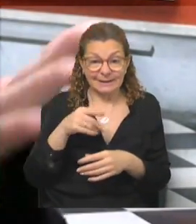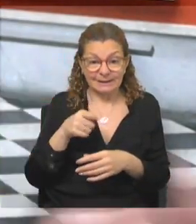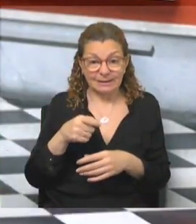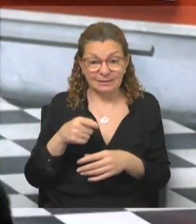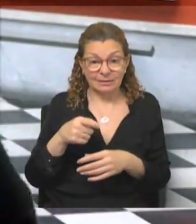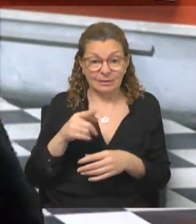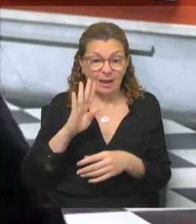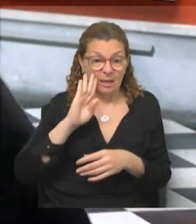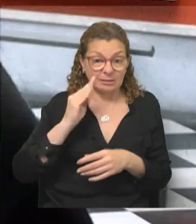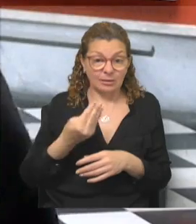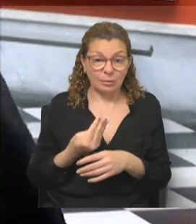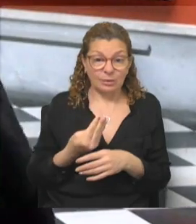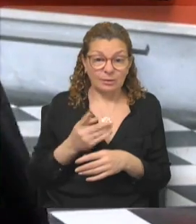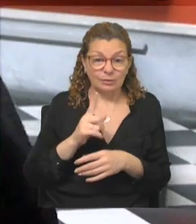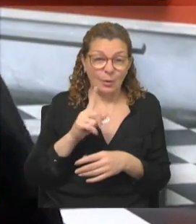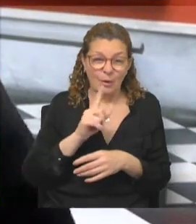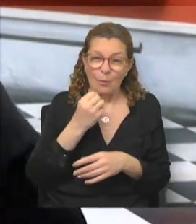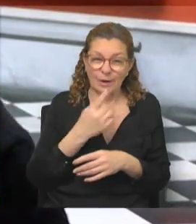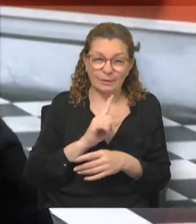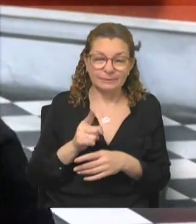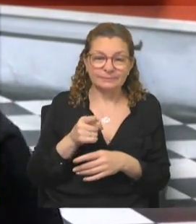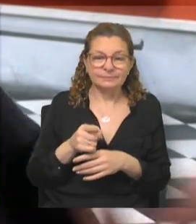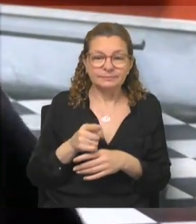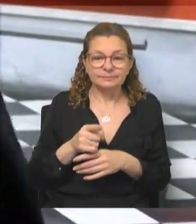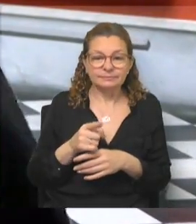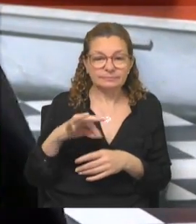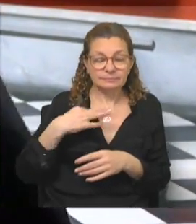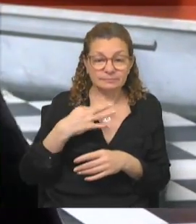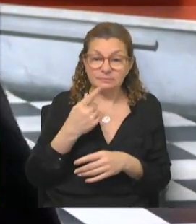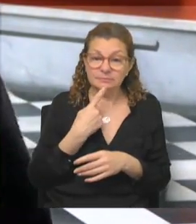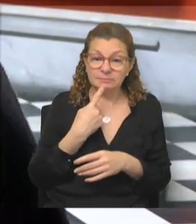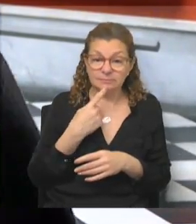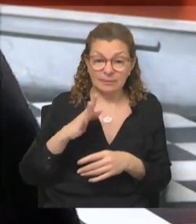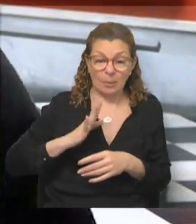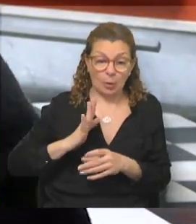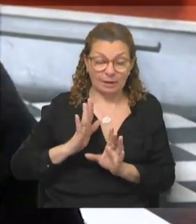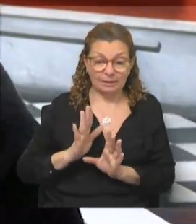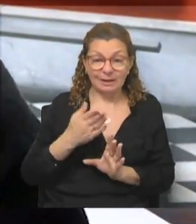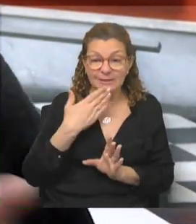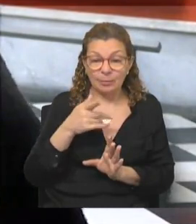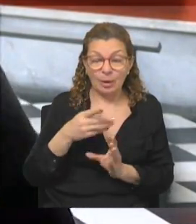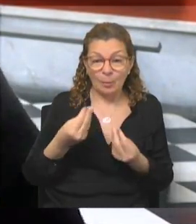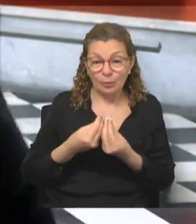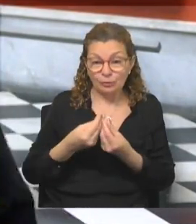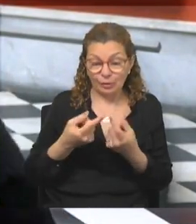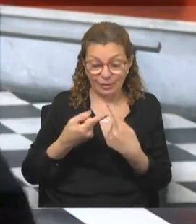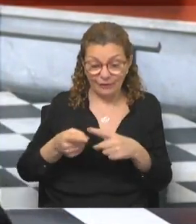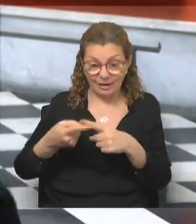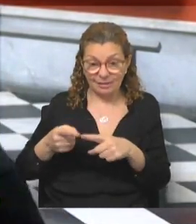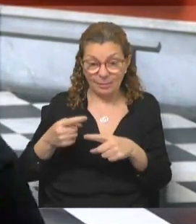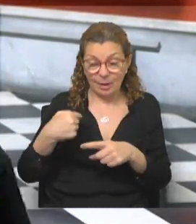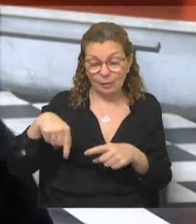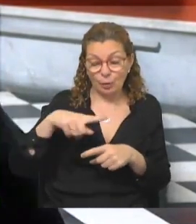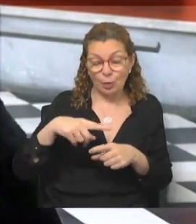este tipo de actitudes no benefician eh la vida política de las mujeres entendemos que hay un montón de dificultades para